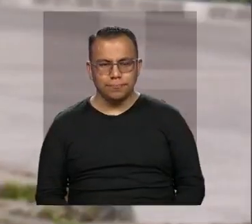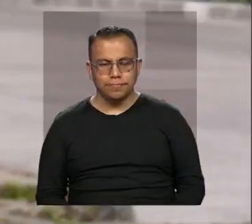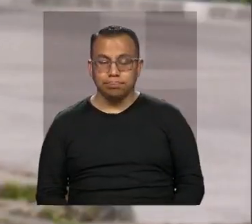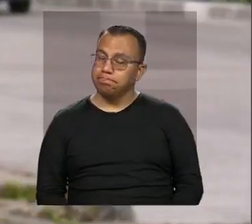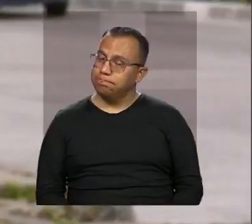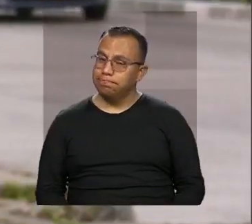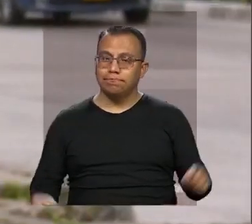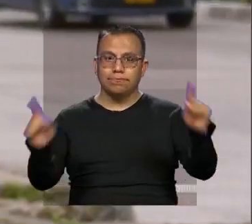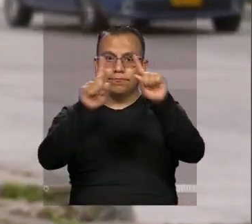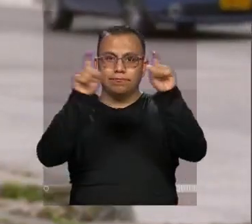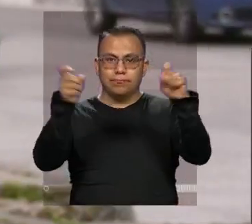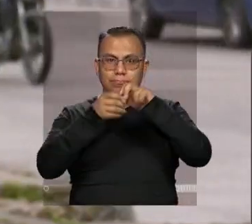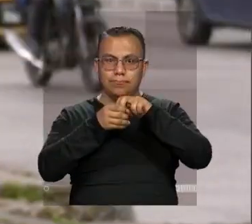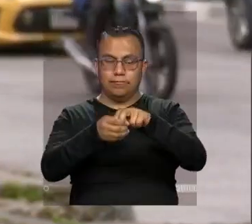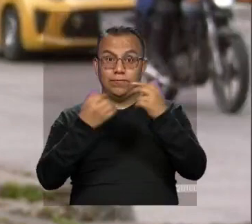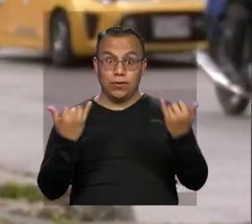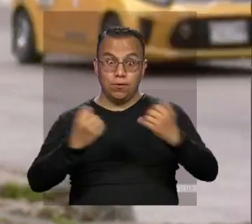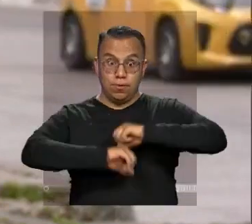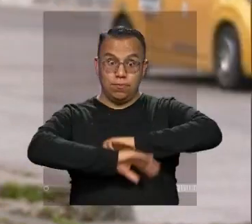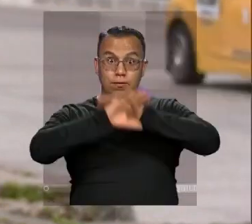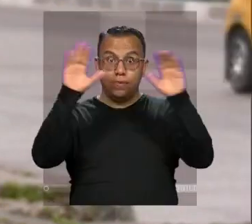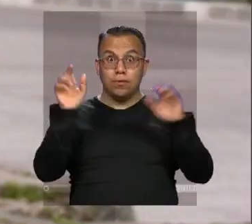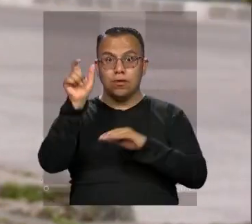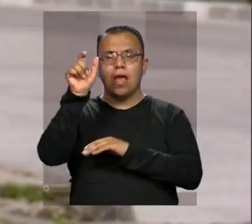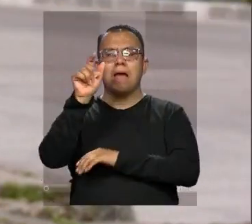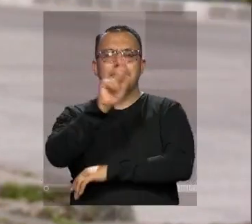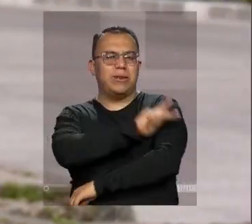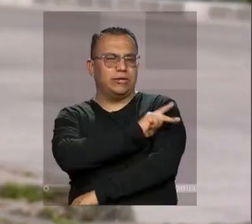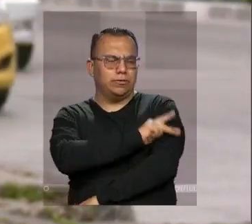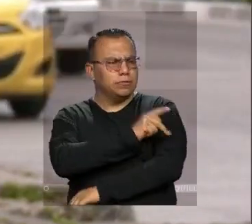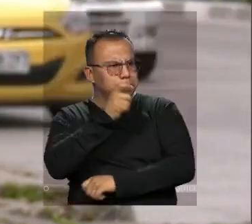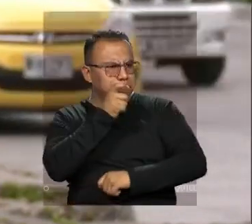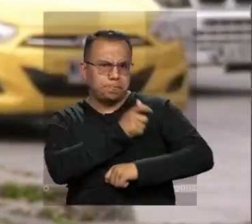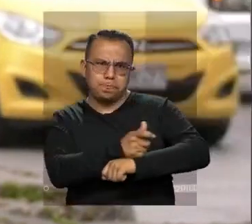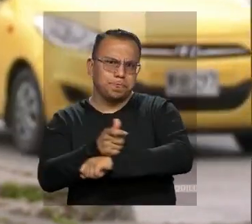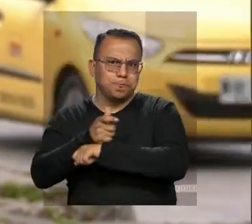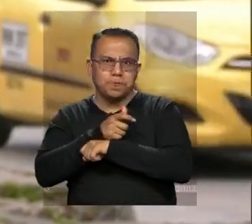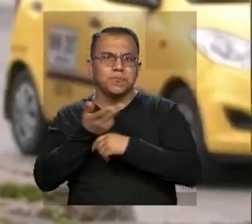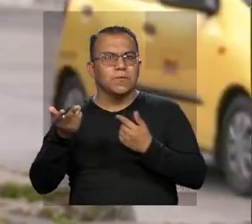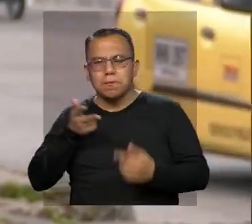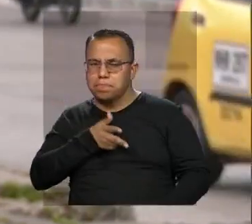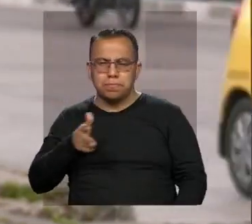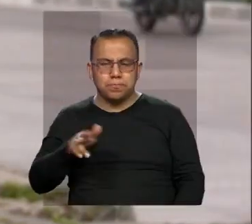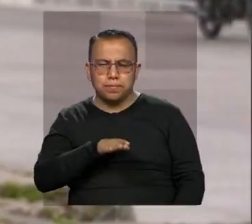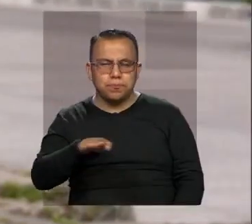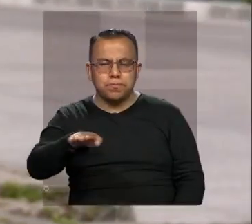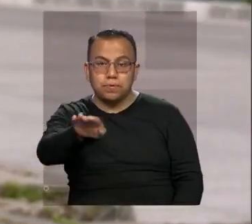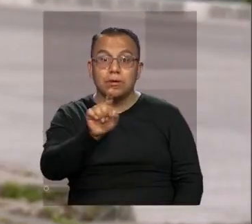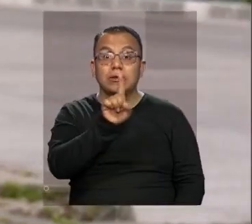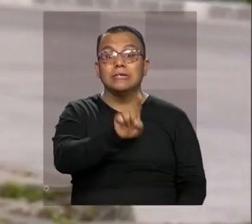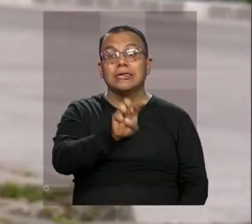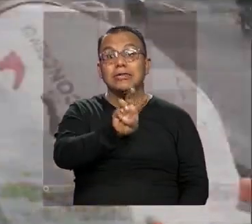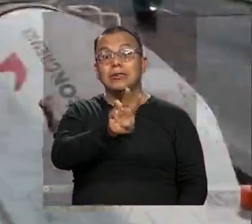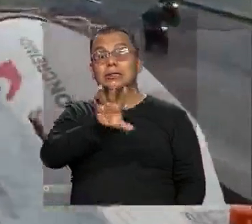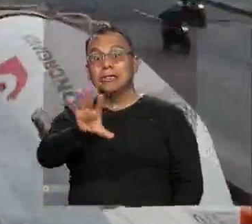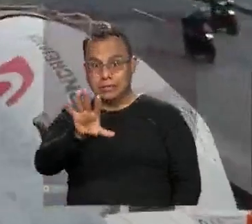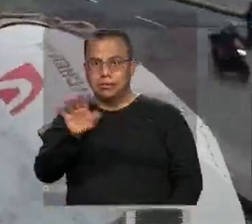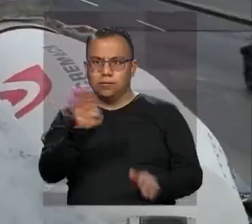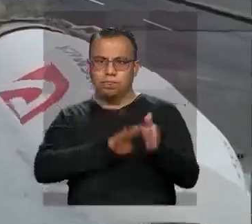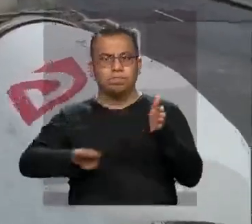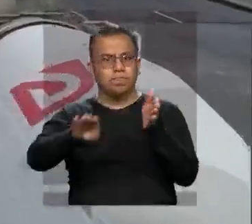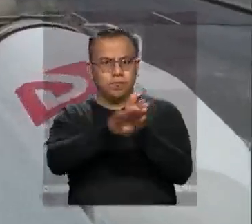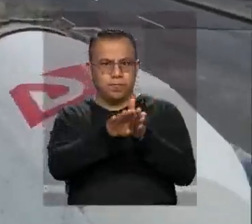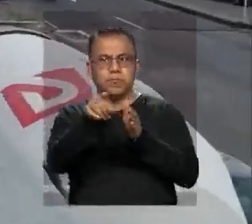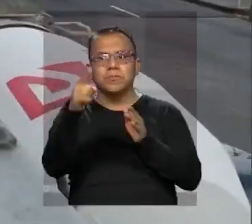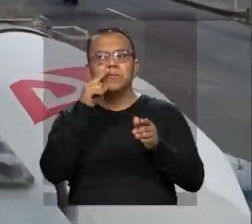Y hablando de movilidad, en horas de la mañana la Personería de Bogotá llevó a cabo un recorrido por 135 estaciones de Transmilenio